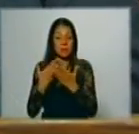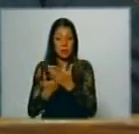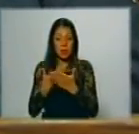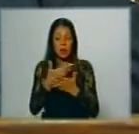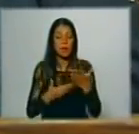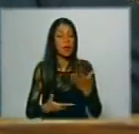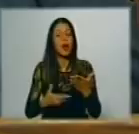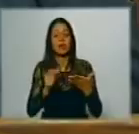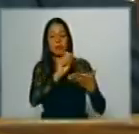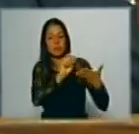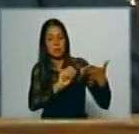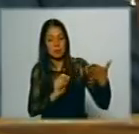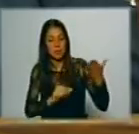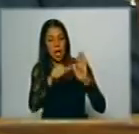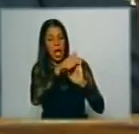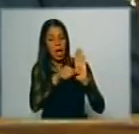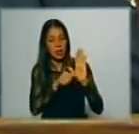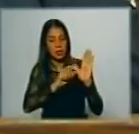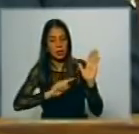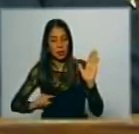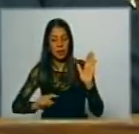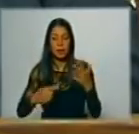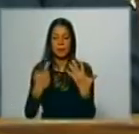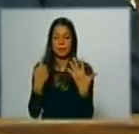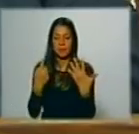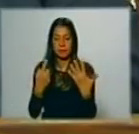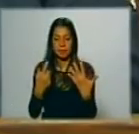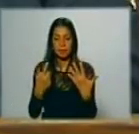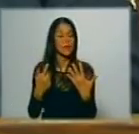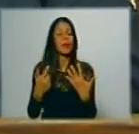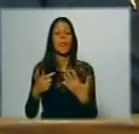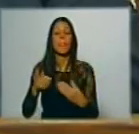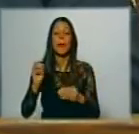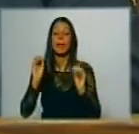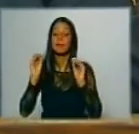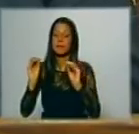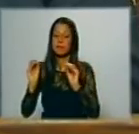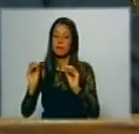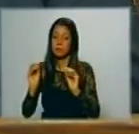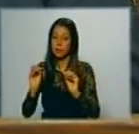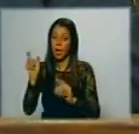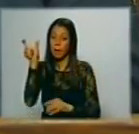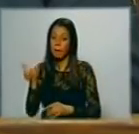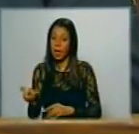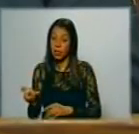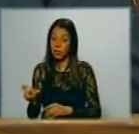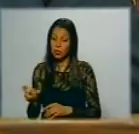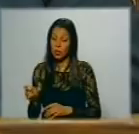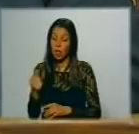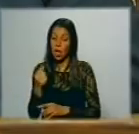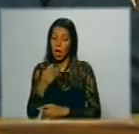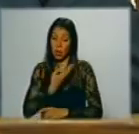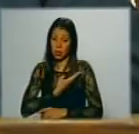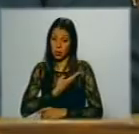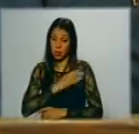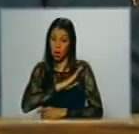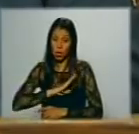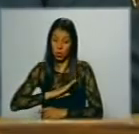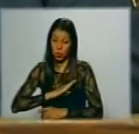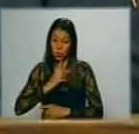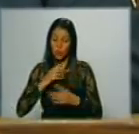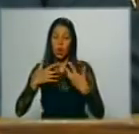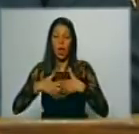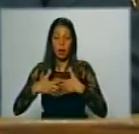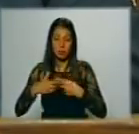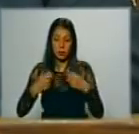mediante acta. 6. Requerir la comparecencia de las y los representantes de los